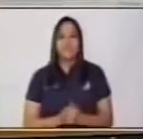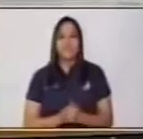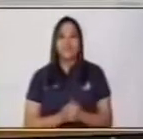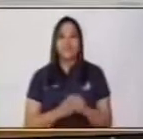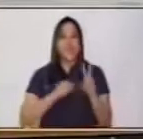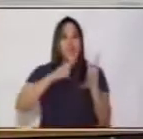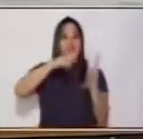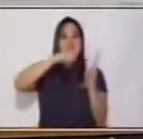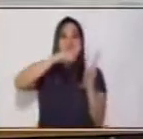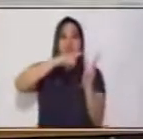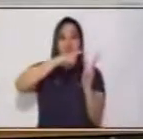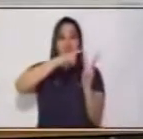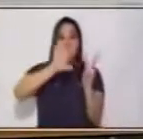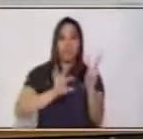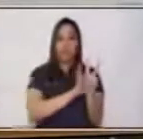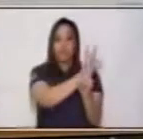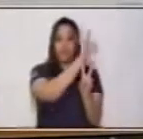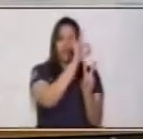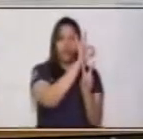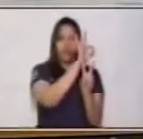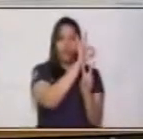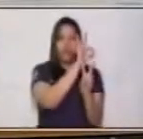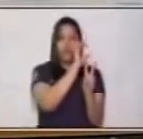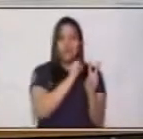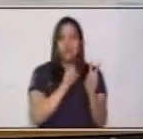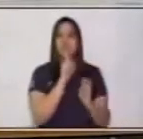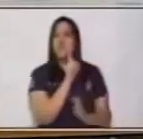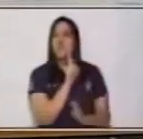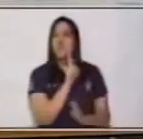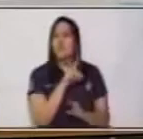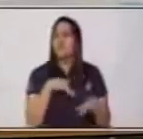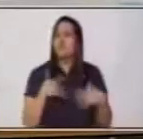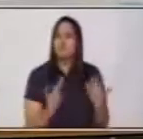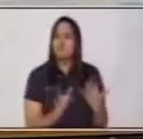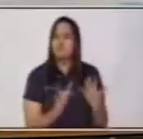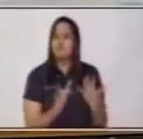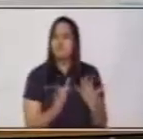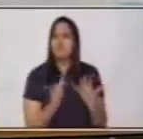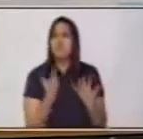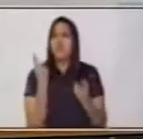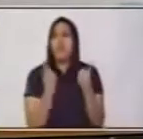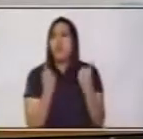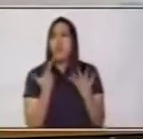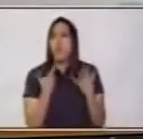la raíz cúbica de 1. Raíz cúbica de 1,